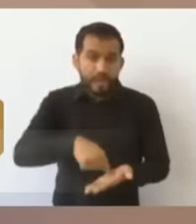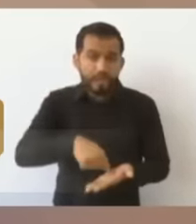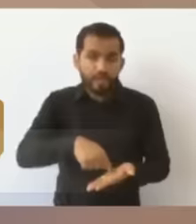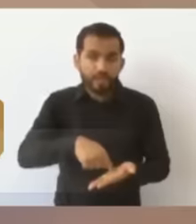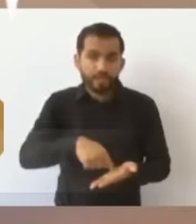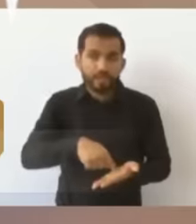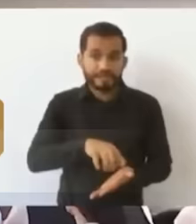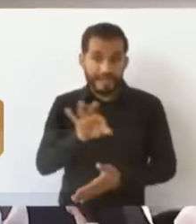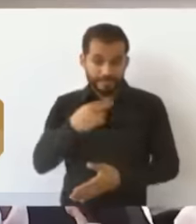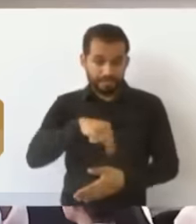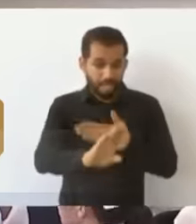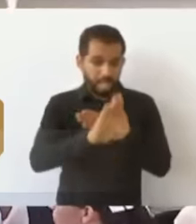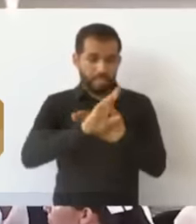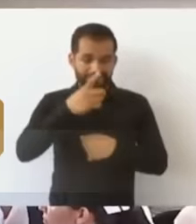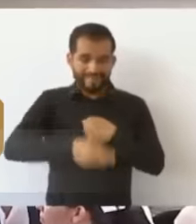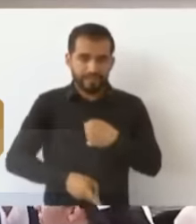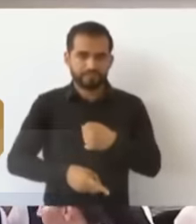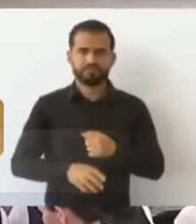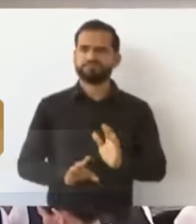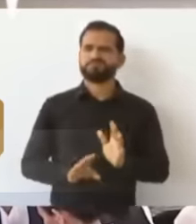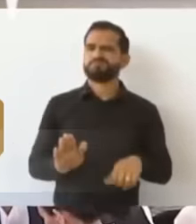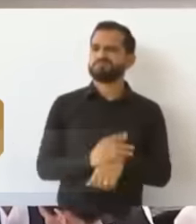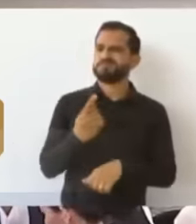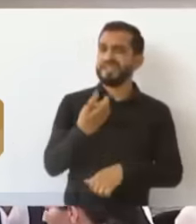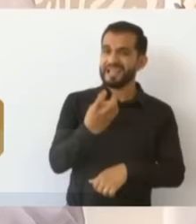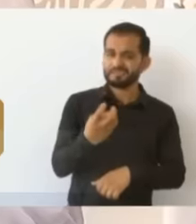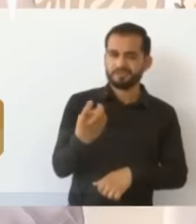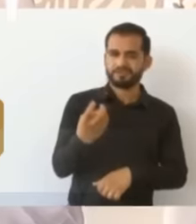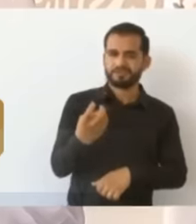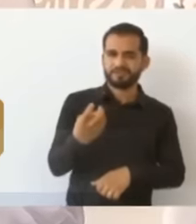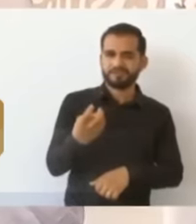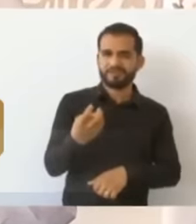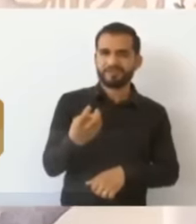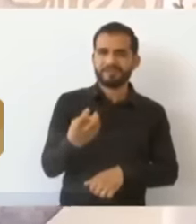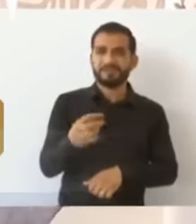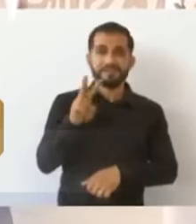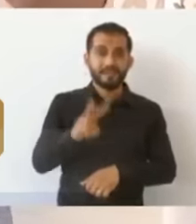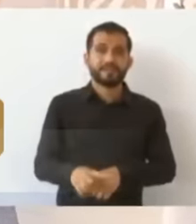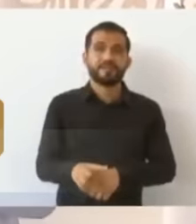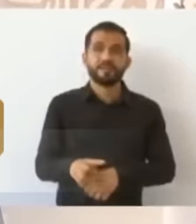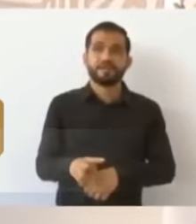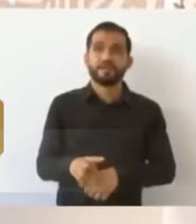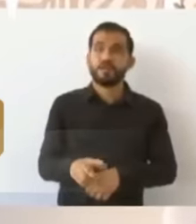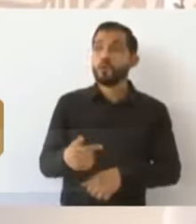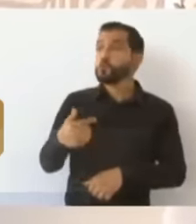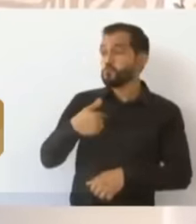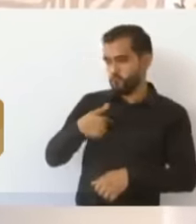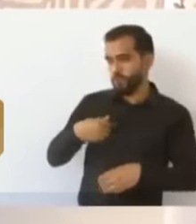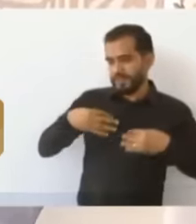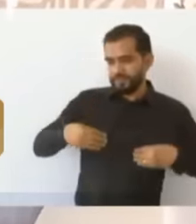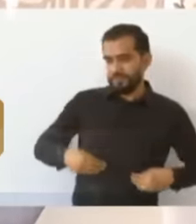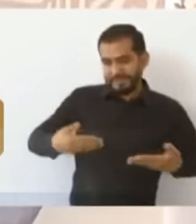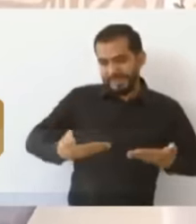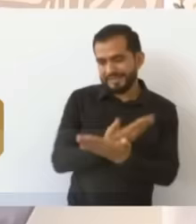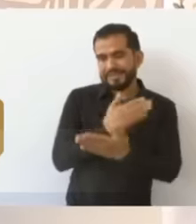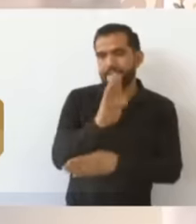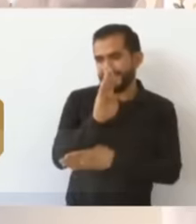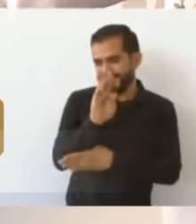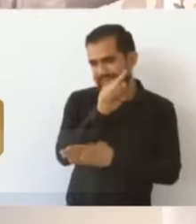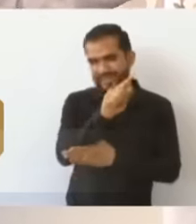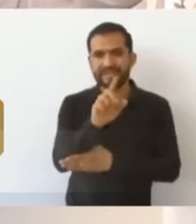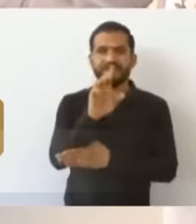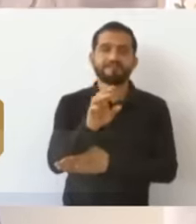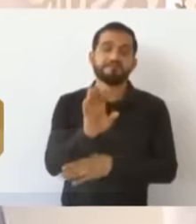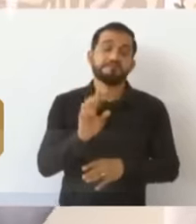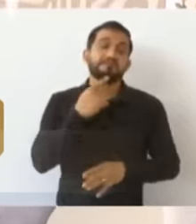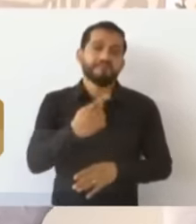eso nos podía hacer daño, porque resulta que el estigma alcanza tanto, presidente, que yo soy de Badiraguato, y dicen, cada rato se le